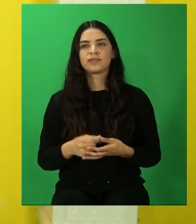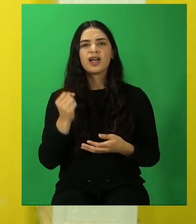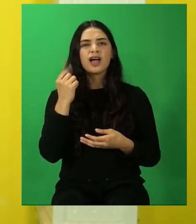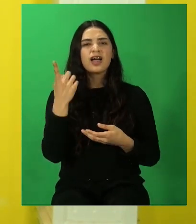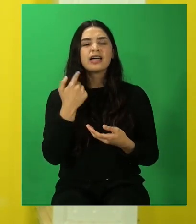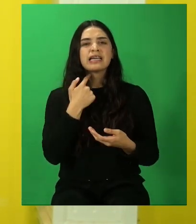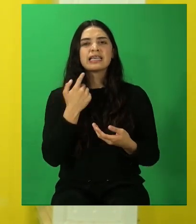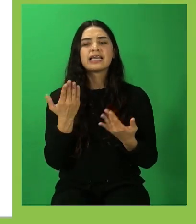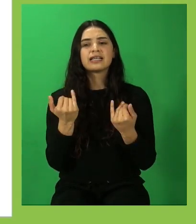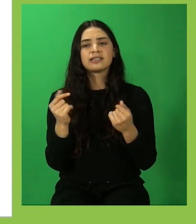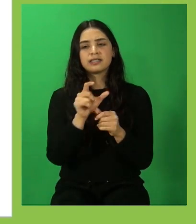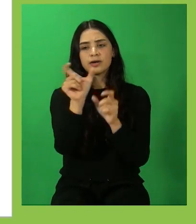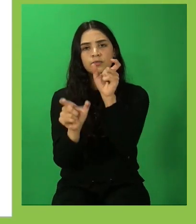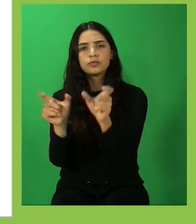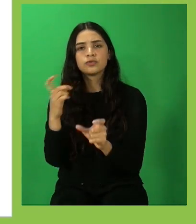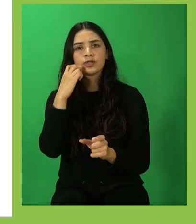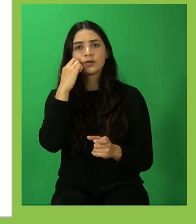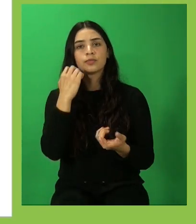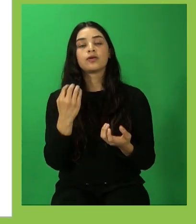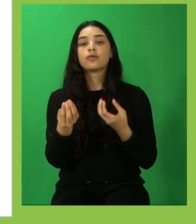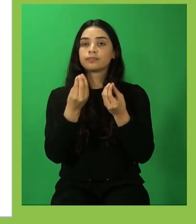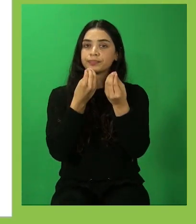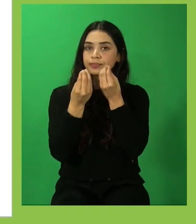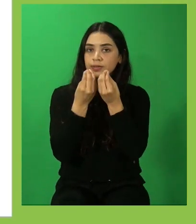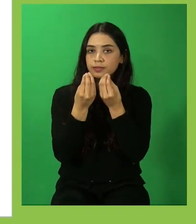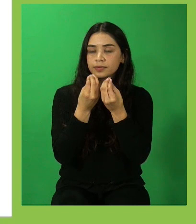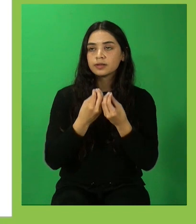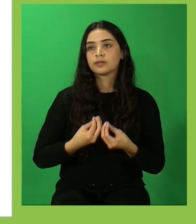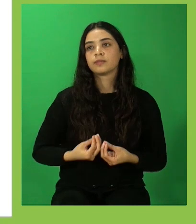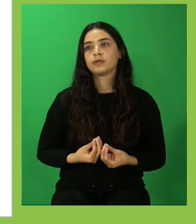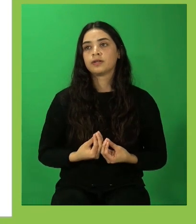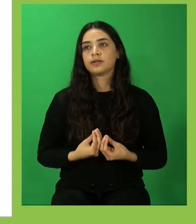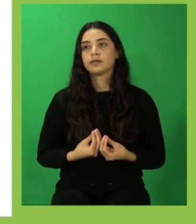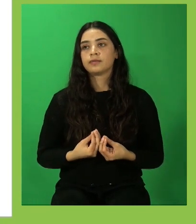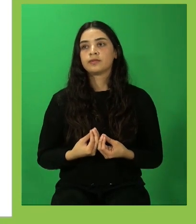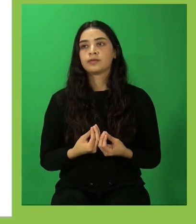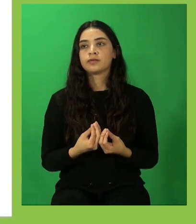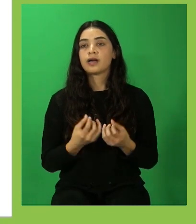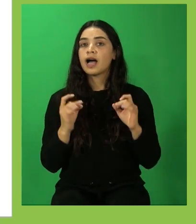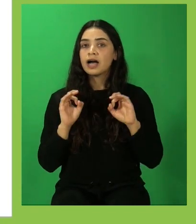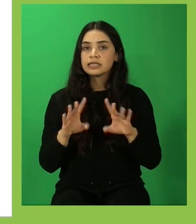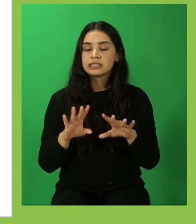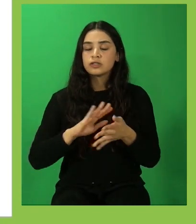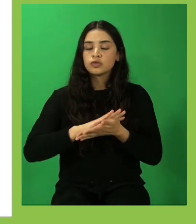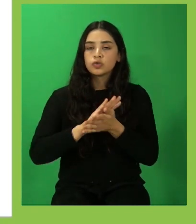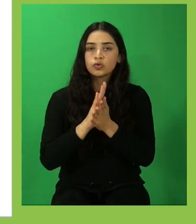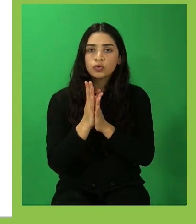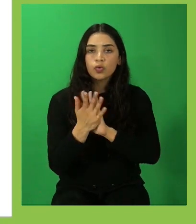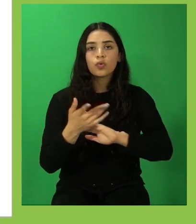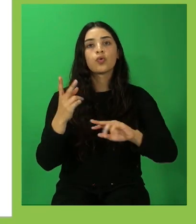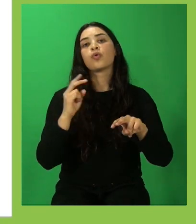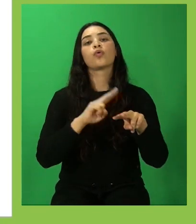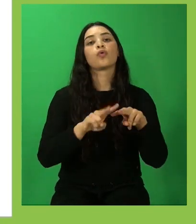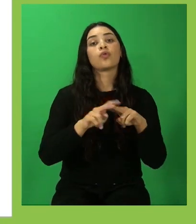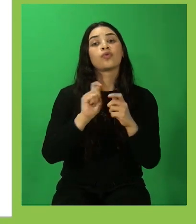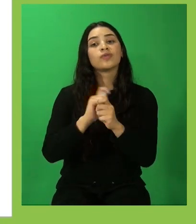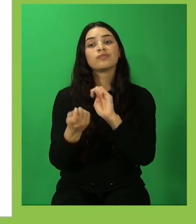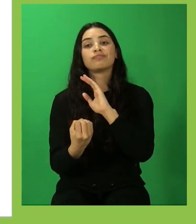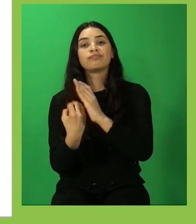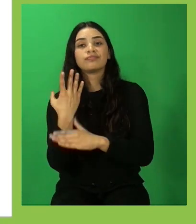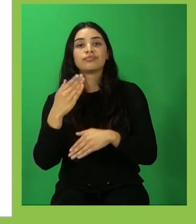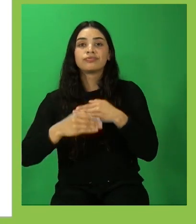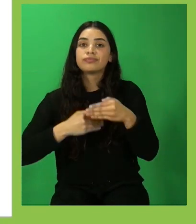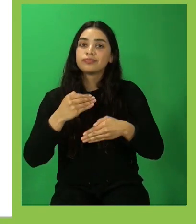nosotros a través del pan? Alimentarse, ¿ya? Así van a ser los procesos productivos o los factores de producción